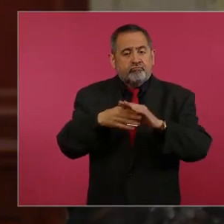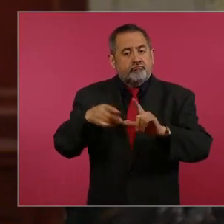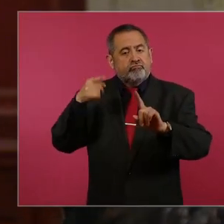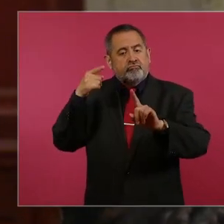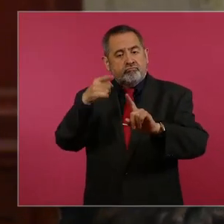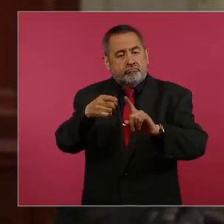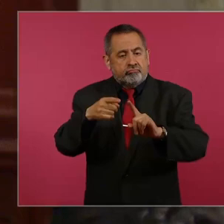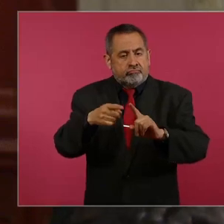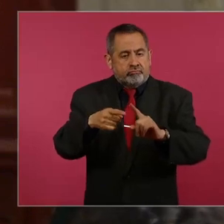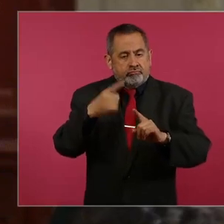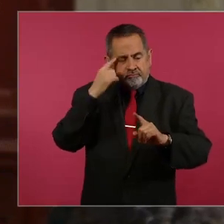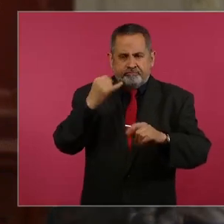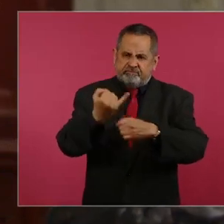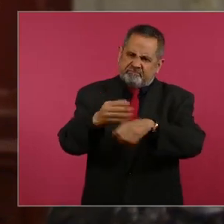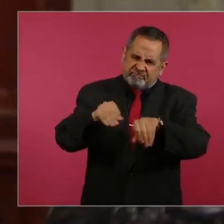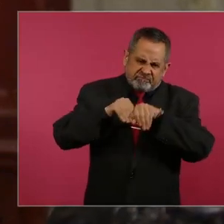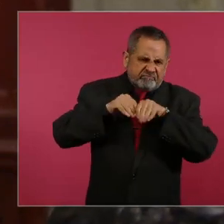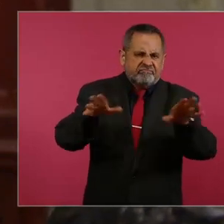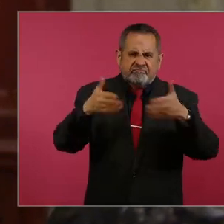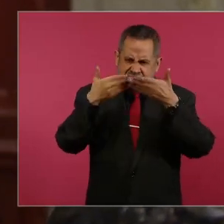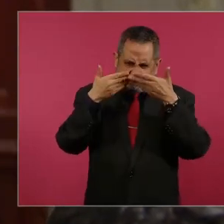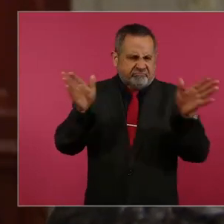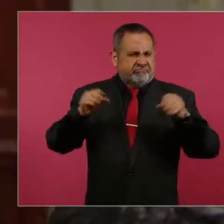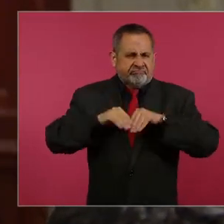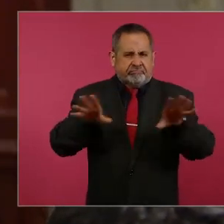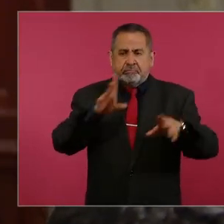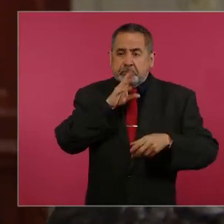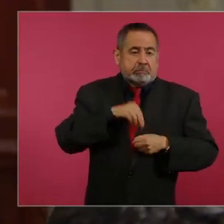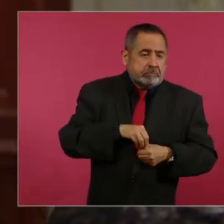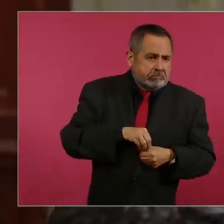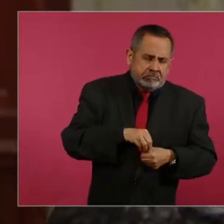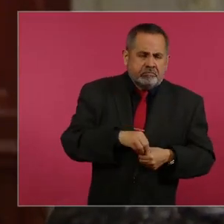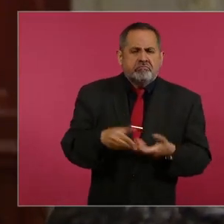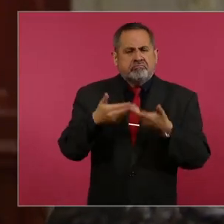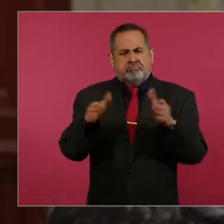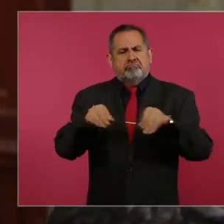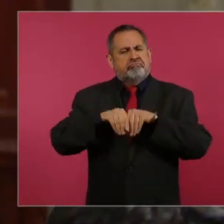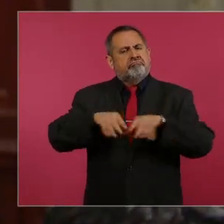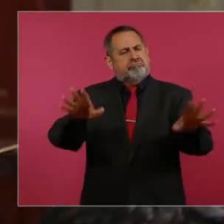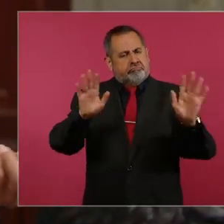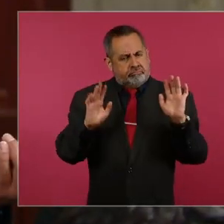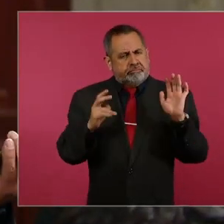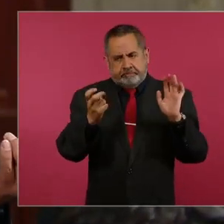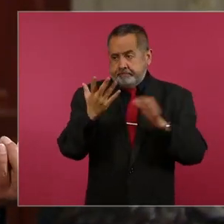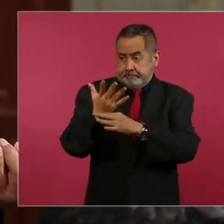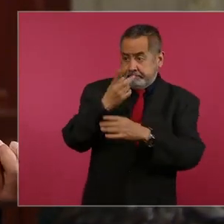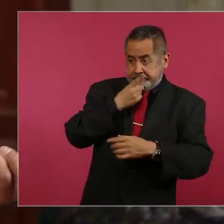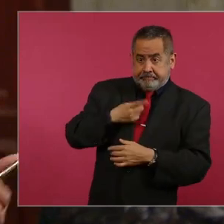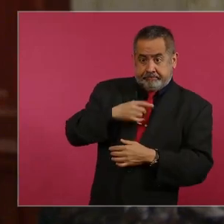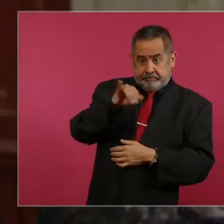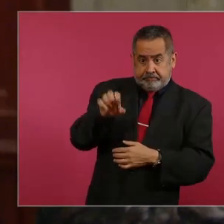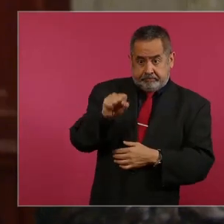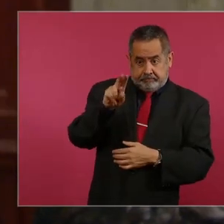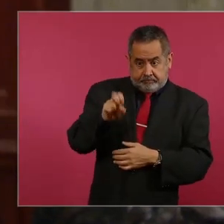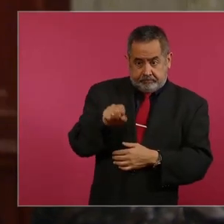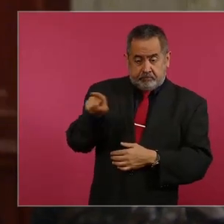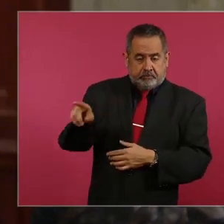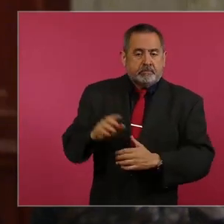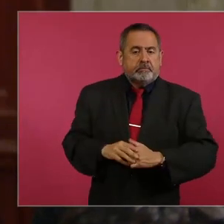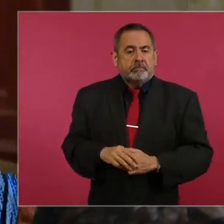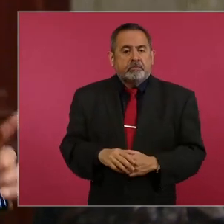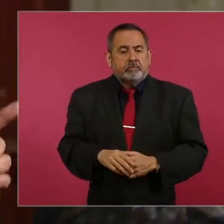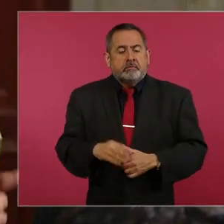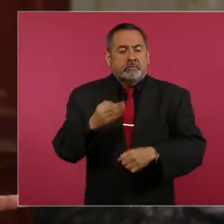romper el cerco informativo. sin embargo, se ha convertido esto